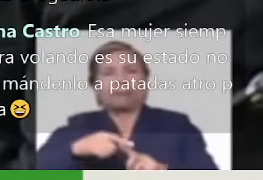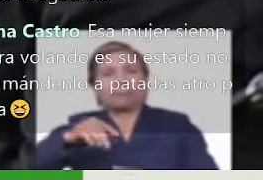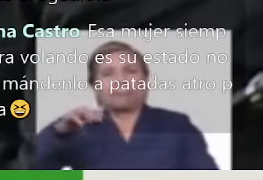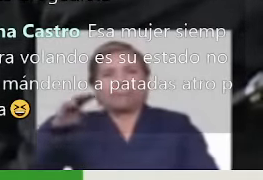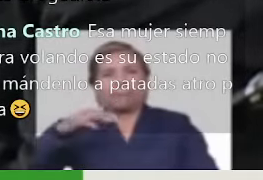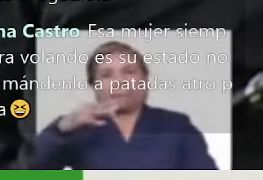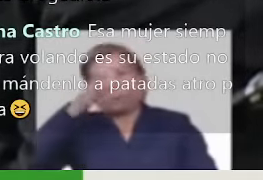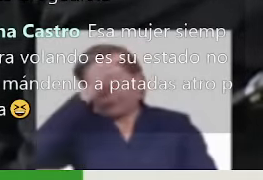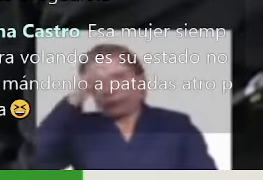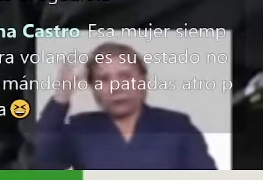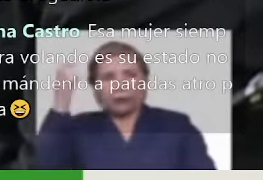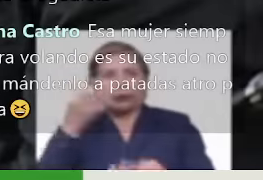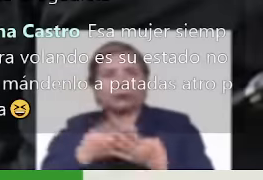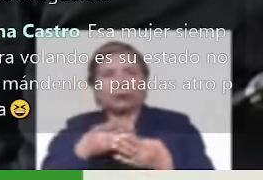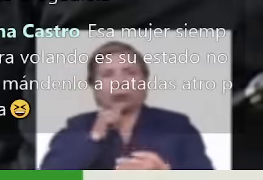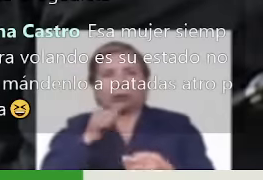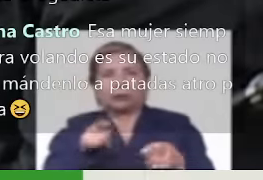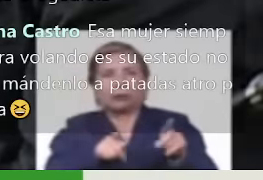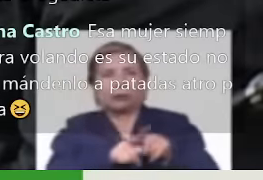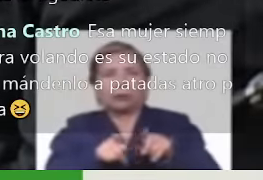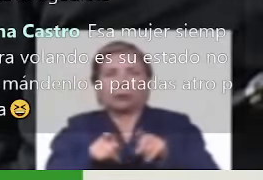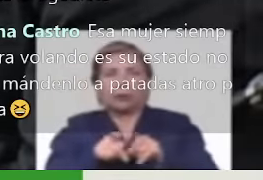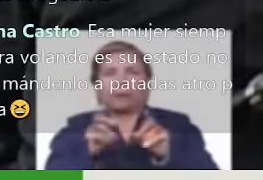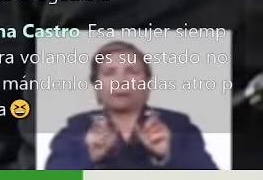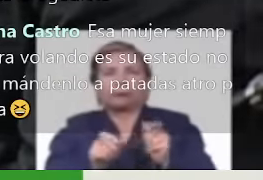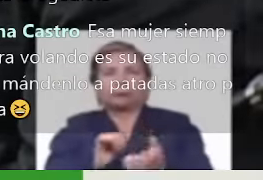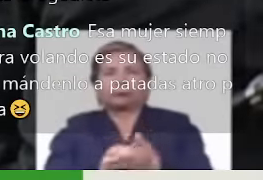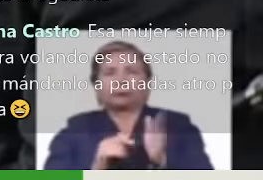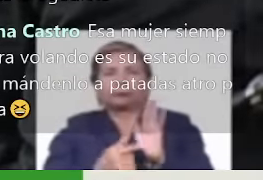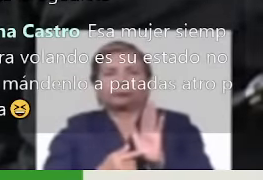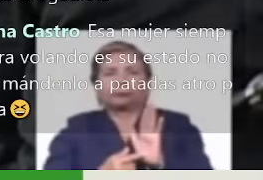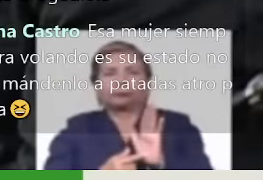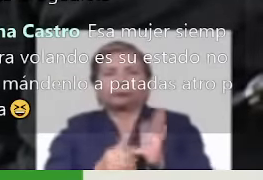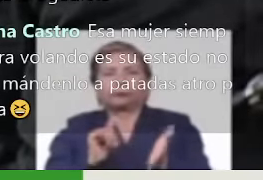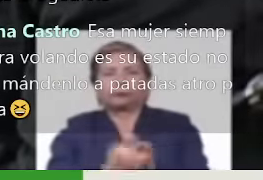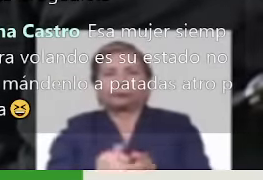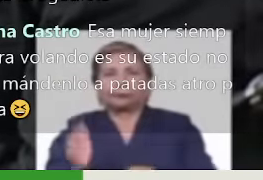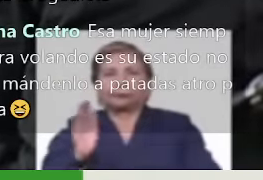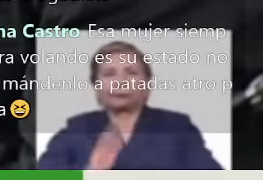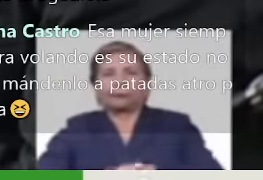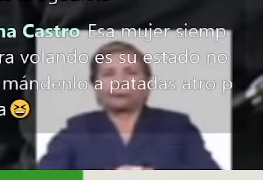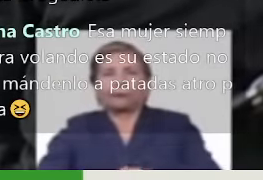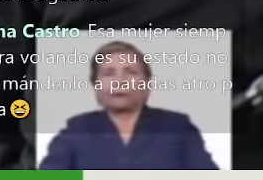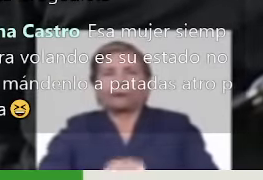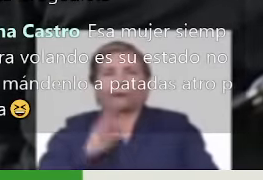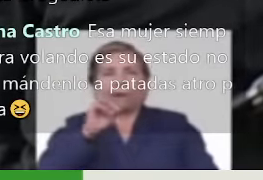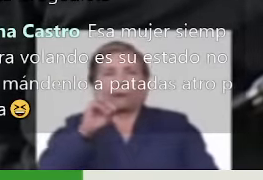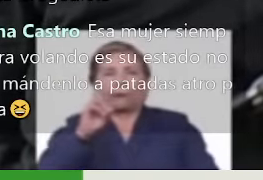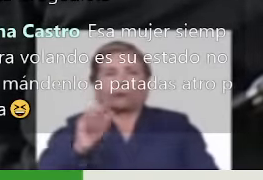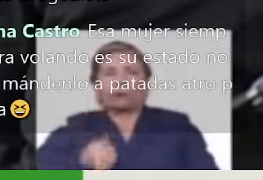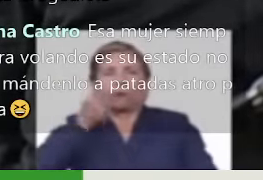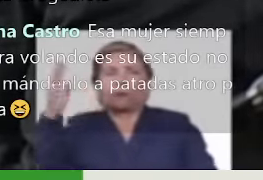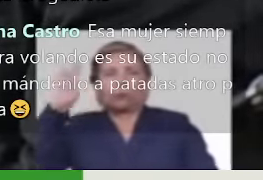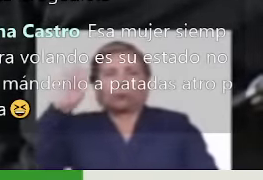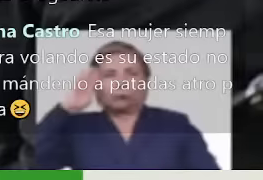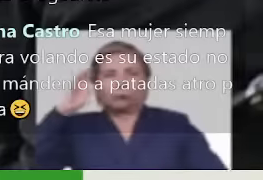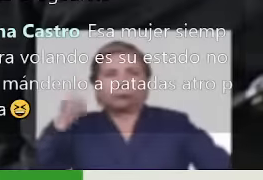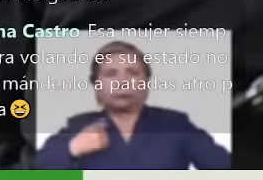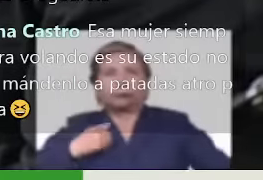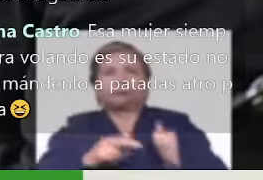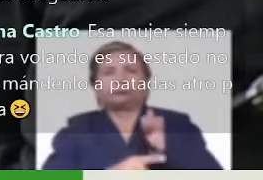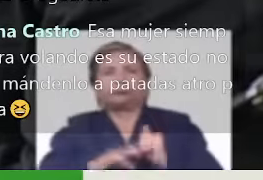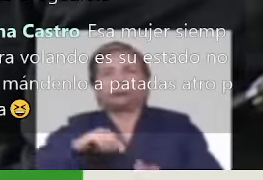preso? Asimismo, el indicado personaje ha señalado que sobre este hecho, dos oficiales de la Policía Nacional